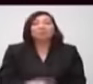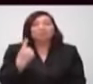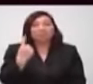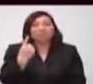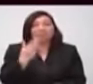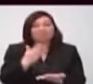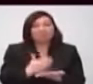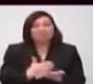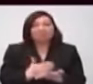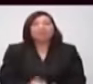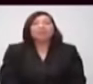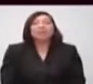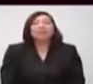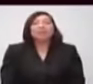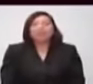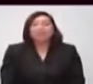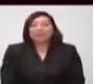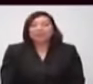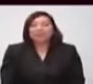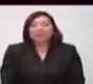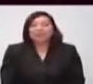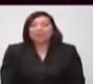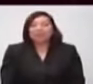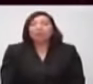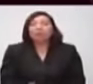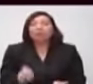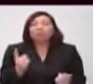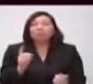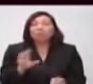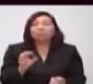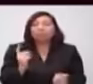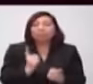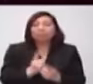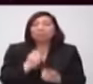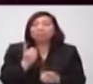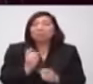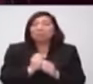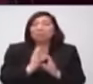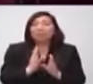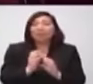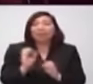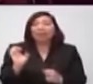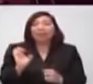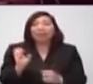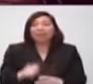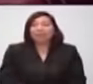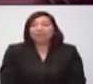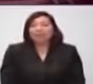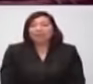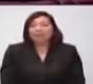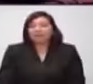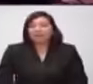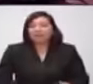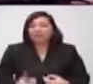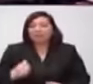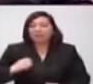parte, como decía nuestro alcalde, cómo se encontró los primeros días de enero la situación financiera